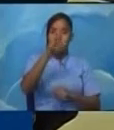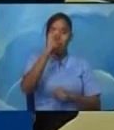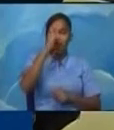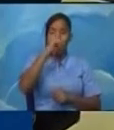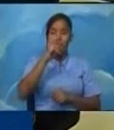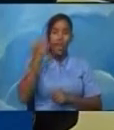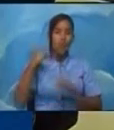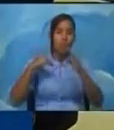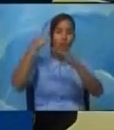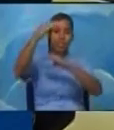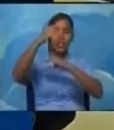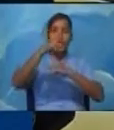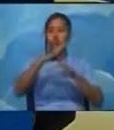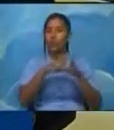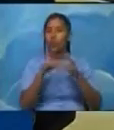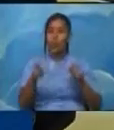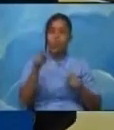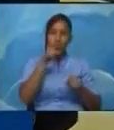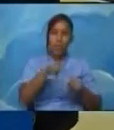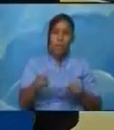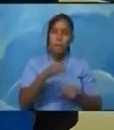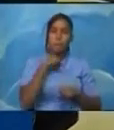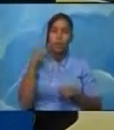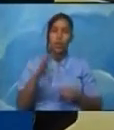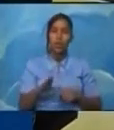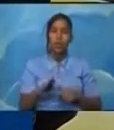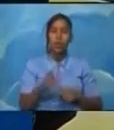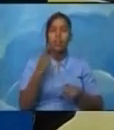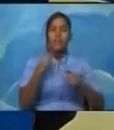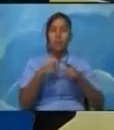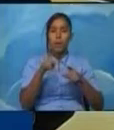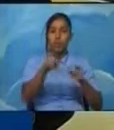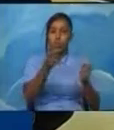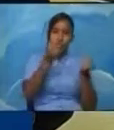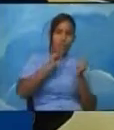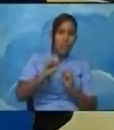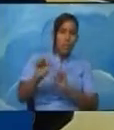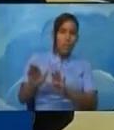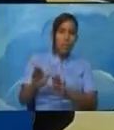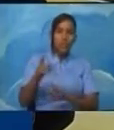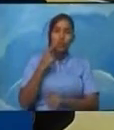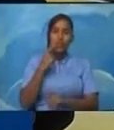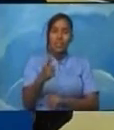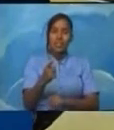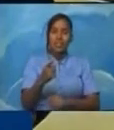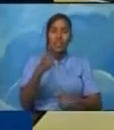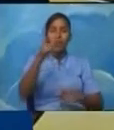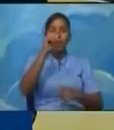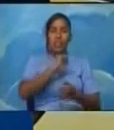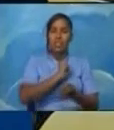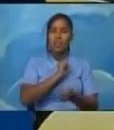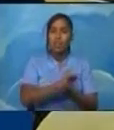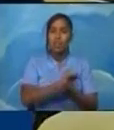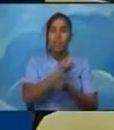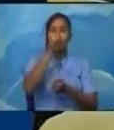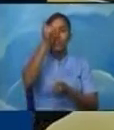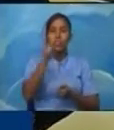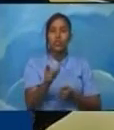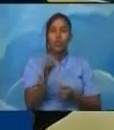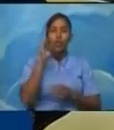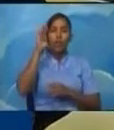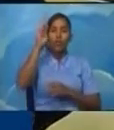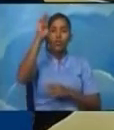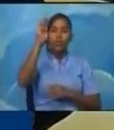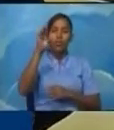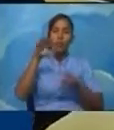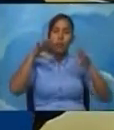arriba, todos ustedes morirán. Van a quedar eso que ustedes desprecian, esos que dicen que van a ser presa, son los futuros